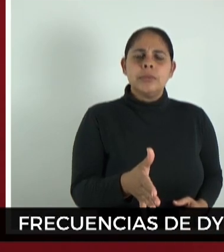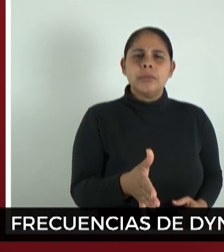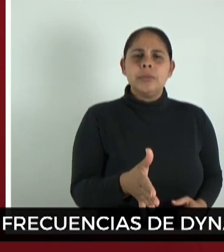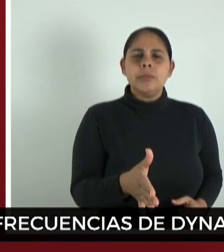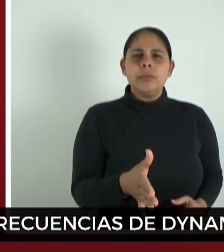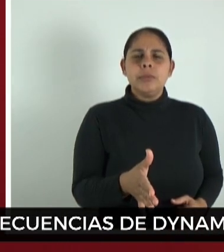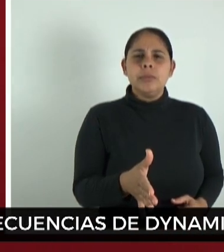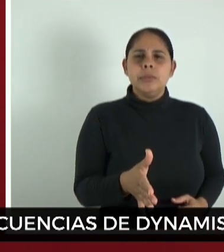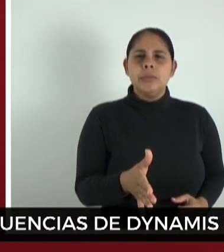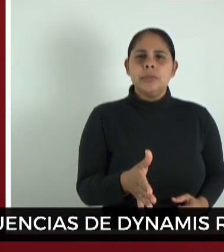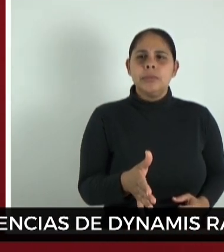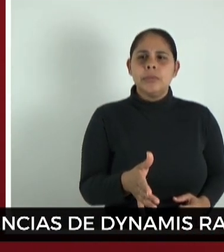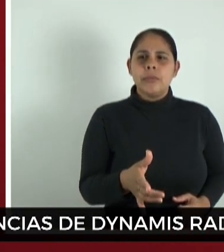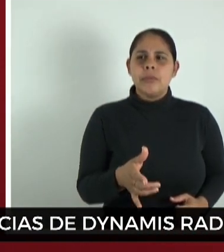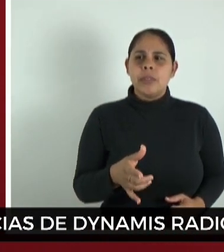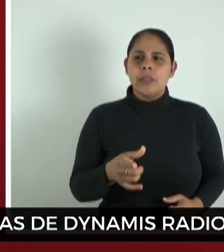energía,